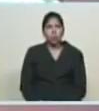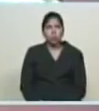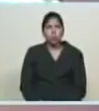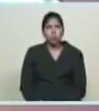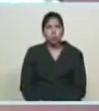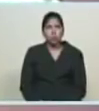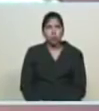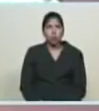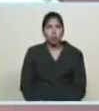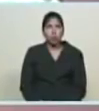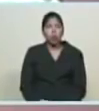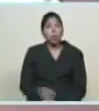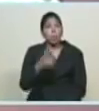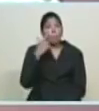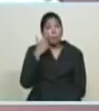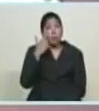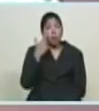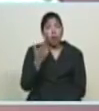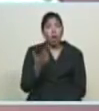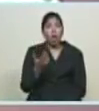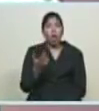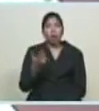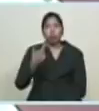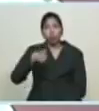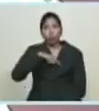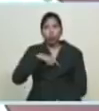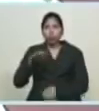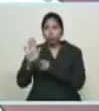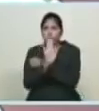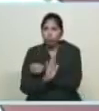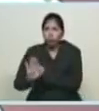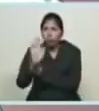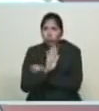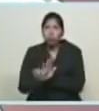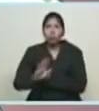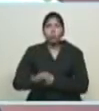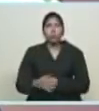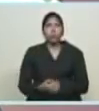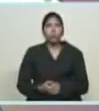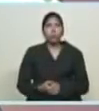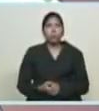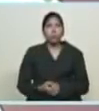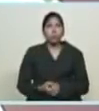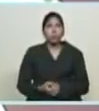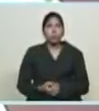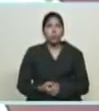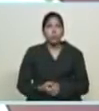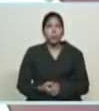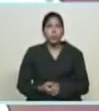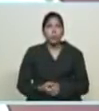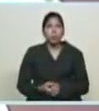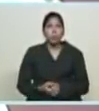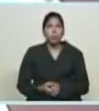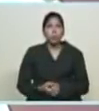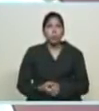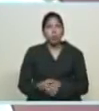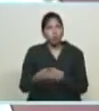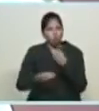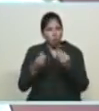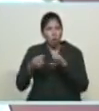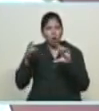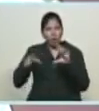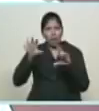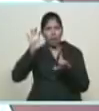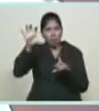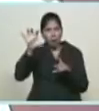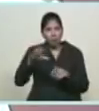Y así, mira, vamos a proteger integralmente a todas las mujeres embarazadas. ¿A través de qué? Del carnet